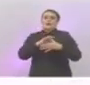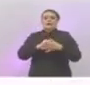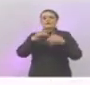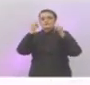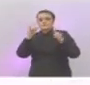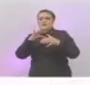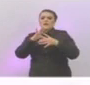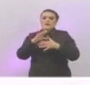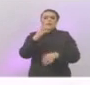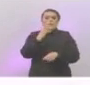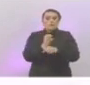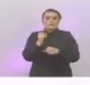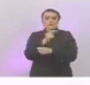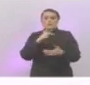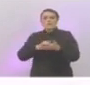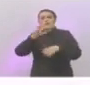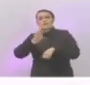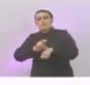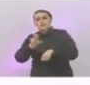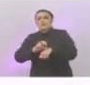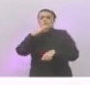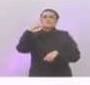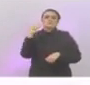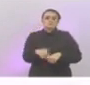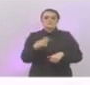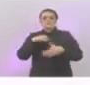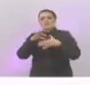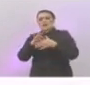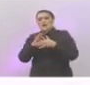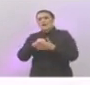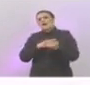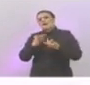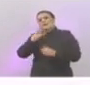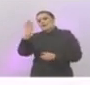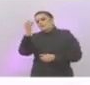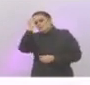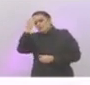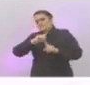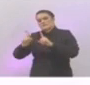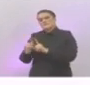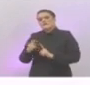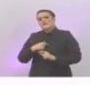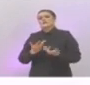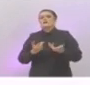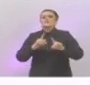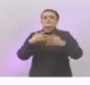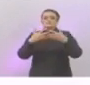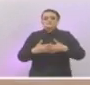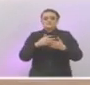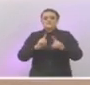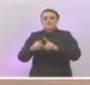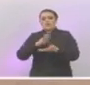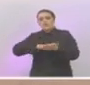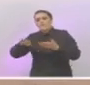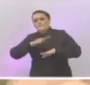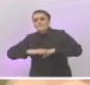además de cuarto lugar en producción de huevo, chile y carne de caprino. Se fortalece la tradición productiva del nopal,